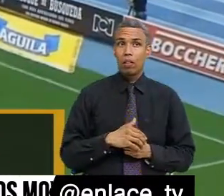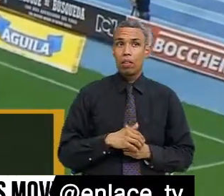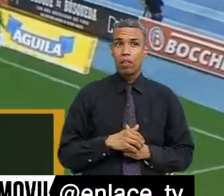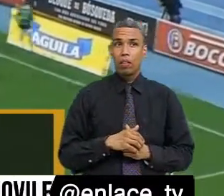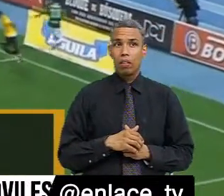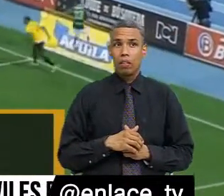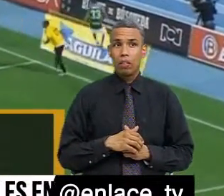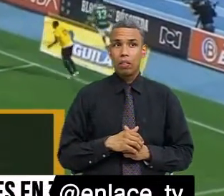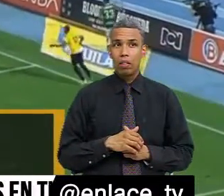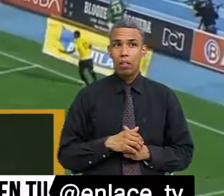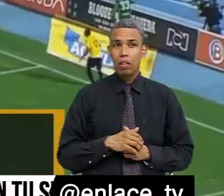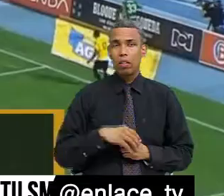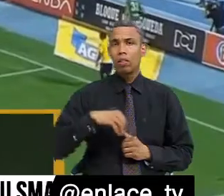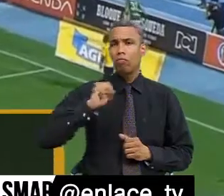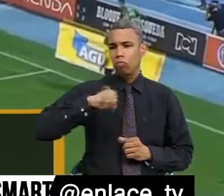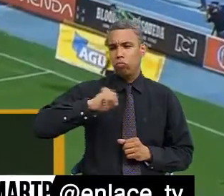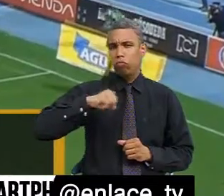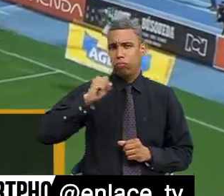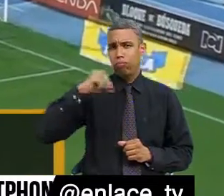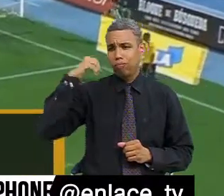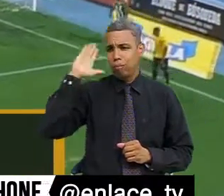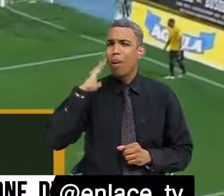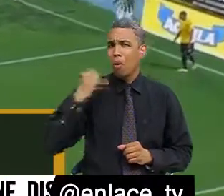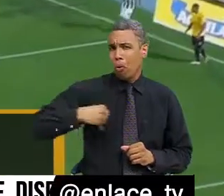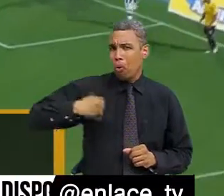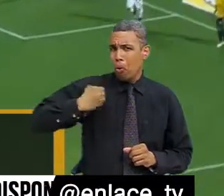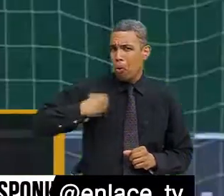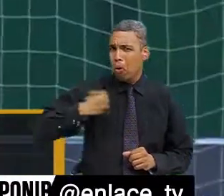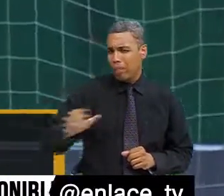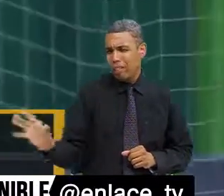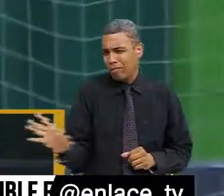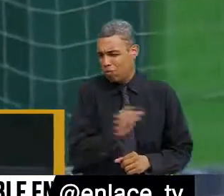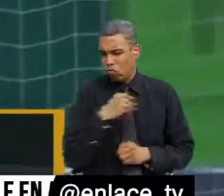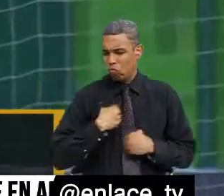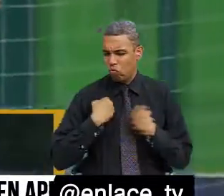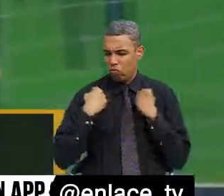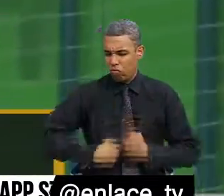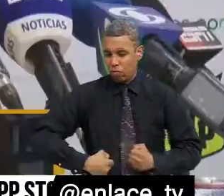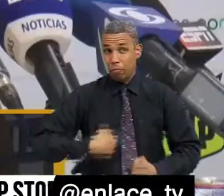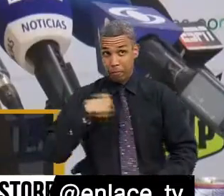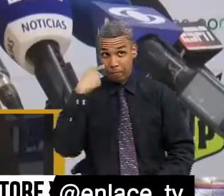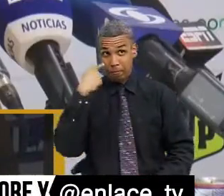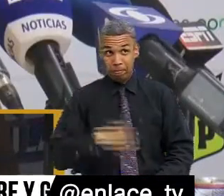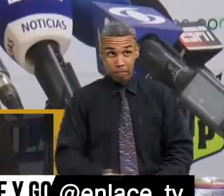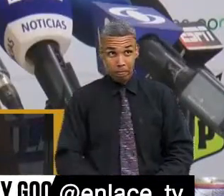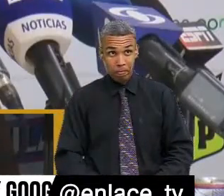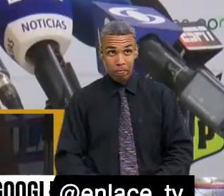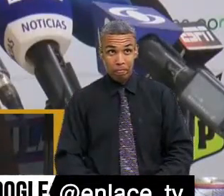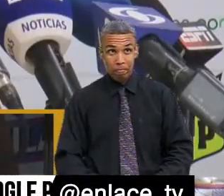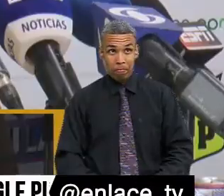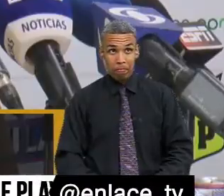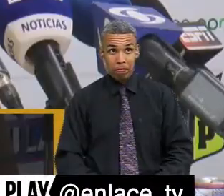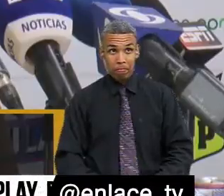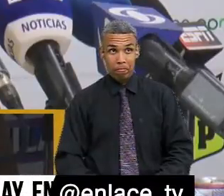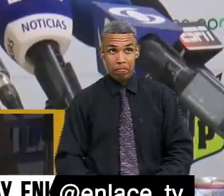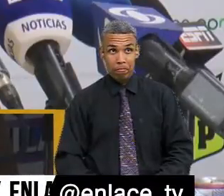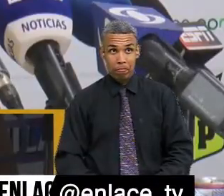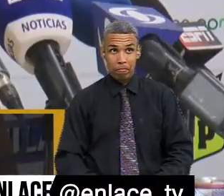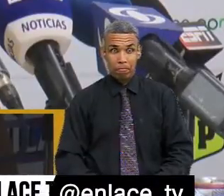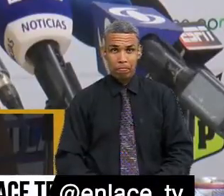enfrentaron con una sub-20, muchachos que se pararon firmes en el terreno de juego. Una defensa que nunca había trabajado